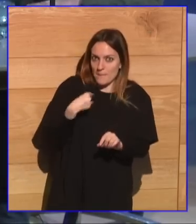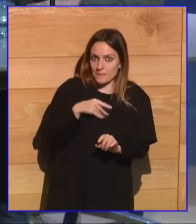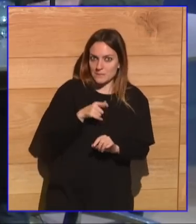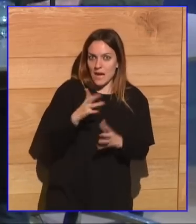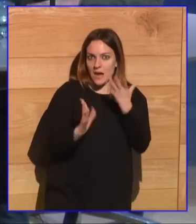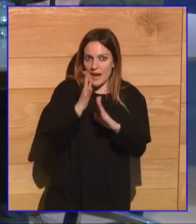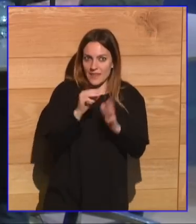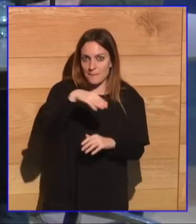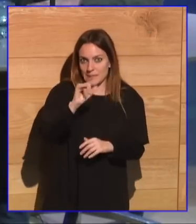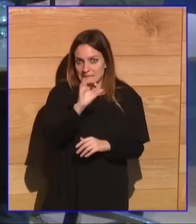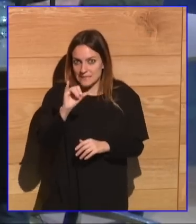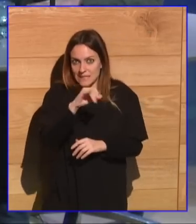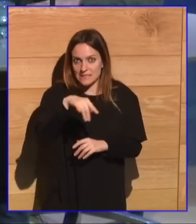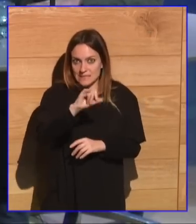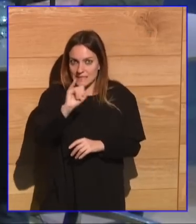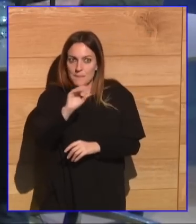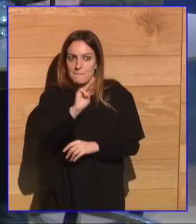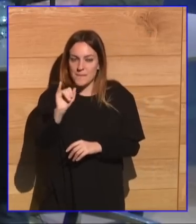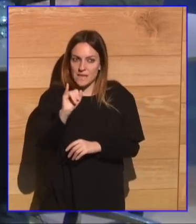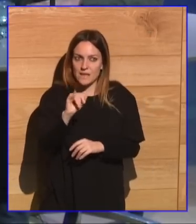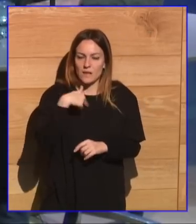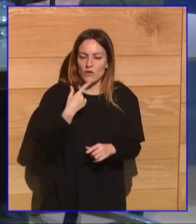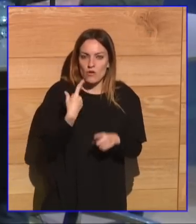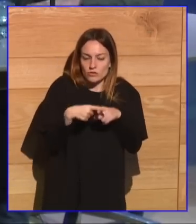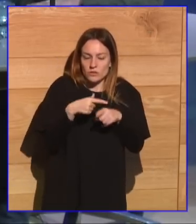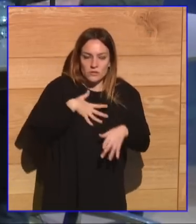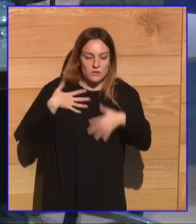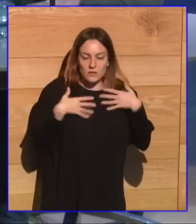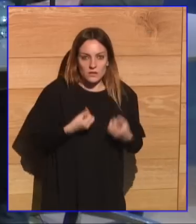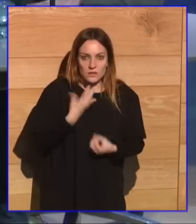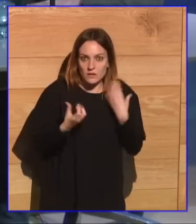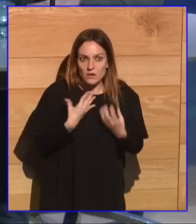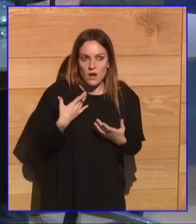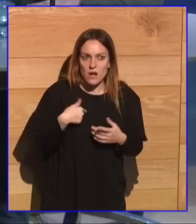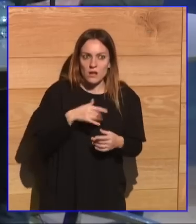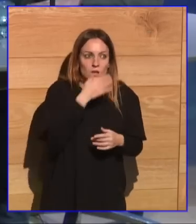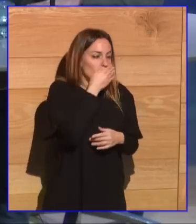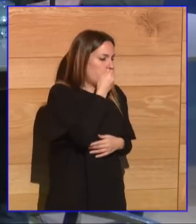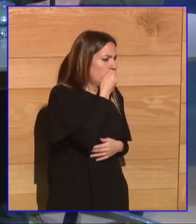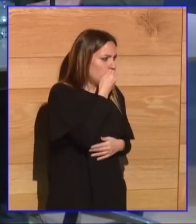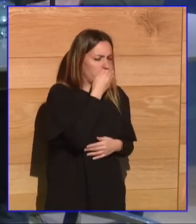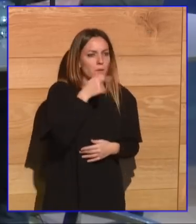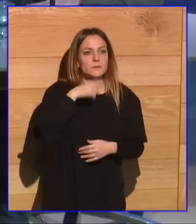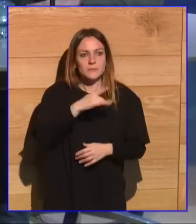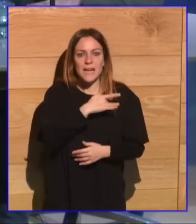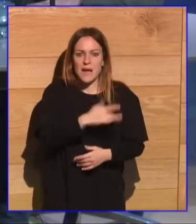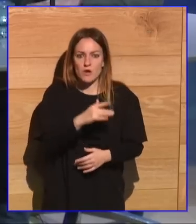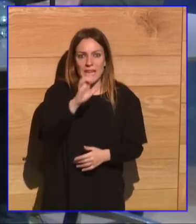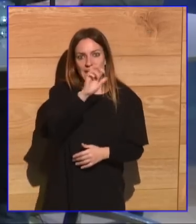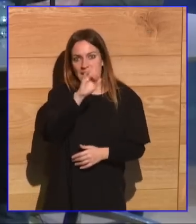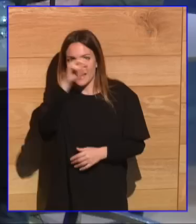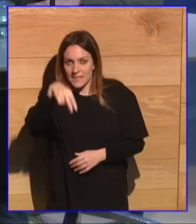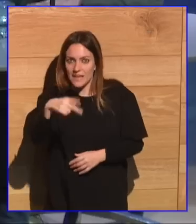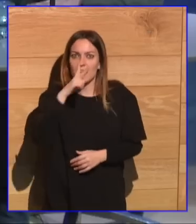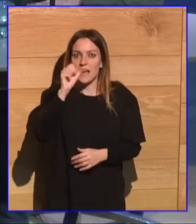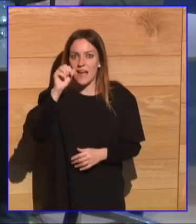película te arde la sangre, sí. Me despertó un montón de cosas y entre ellas mi amor hacia Gene Hackman, que ya no ha desaparecido nunca